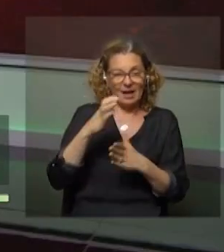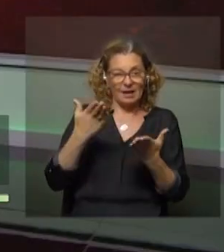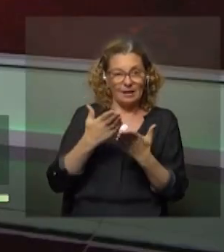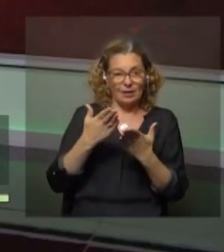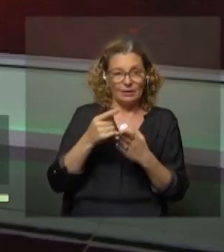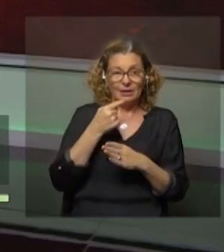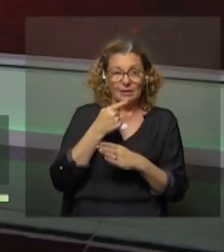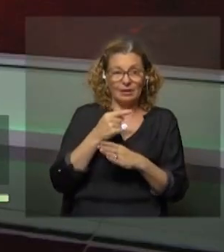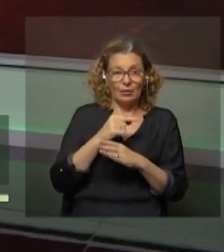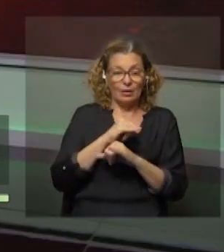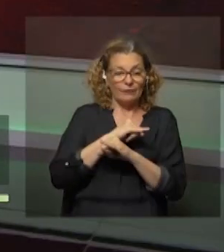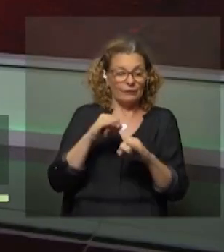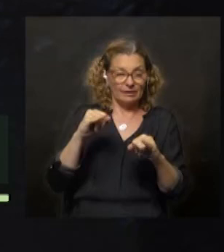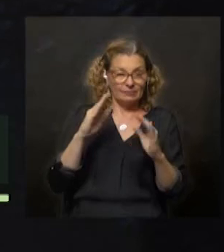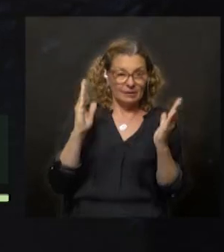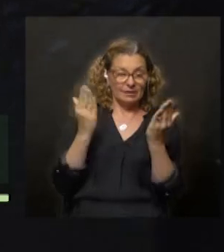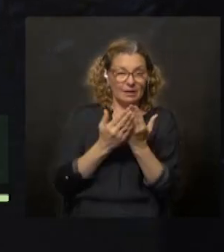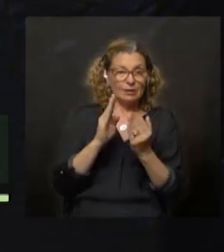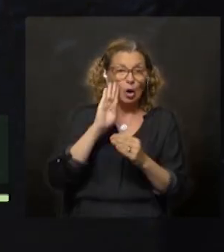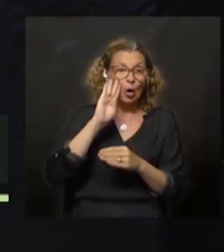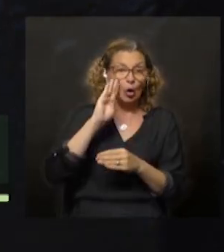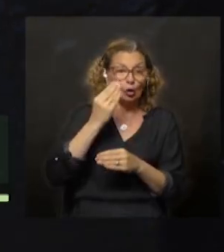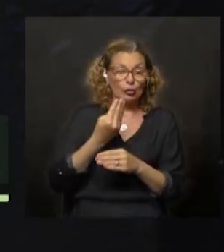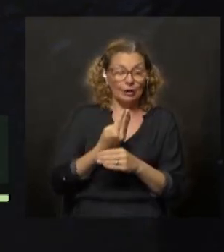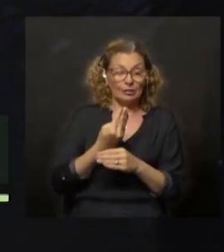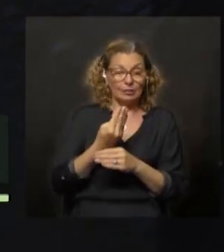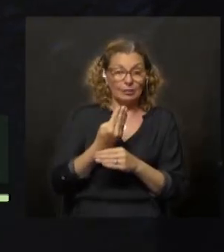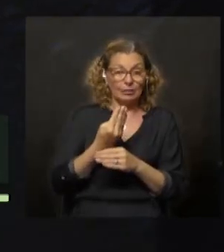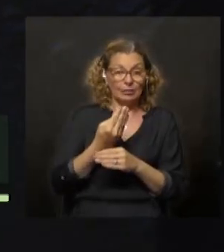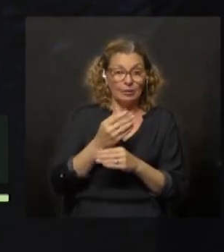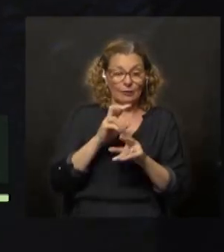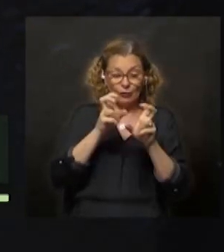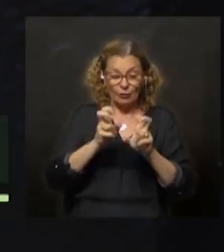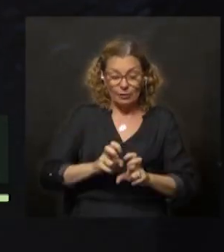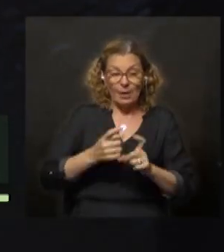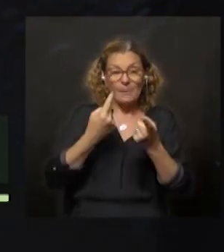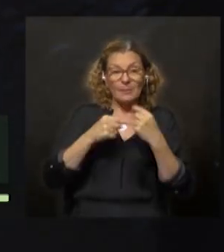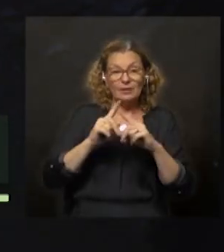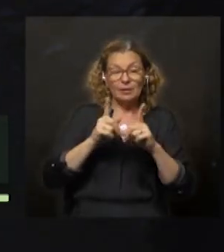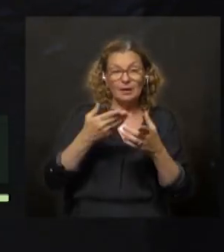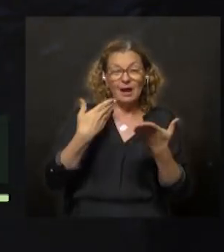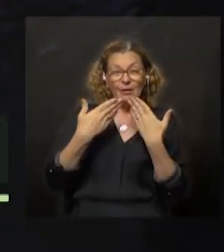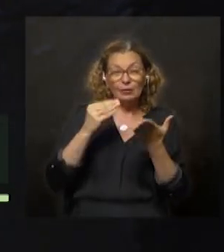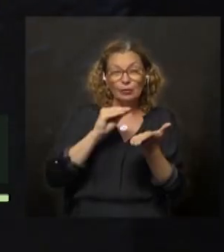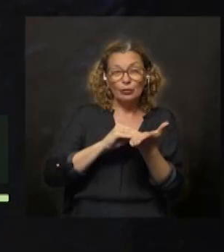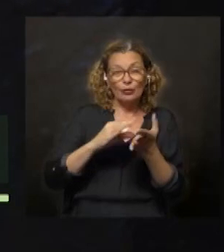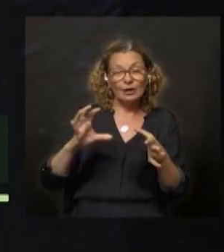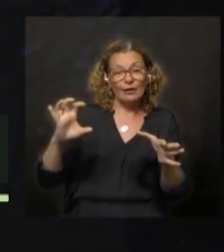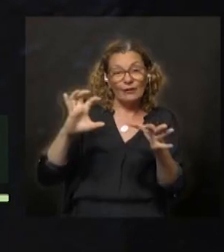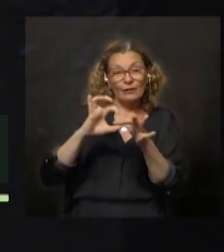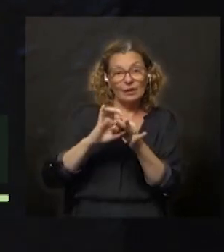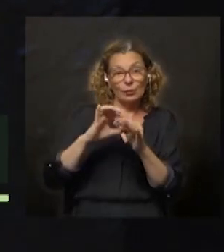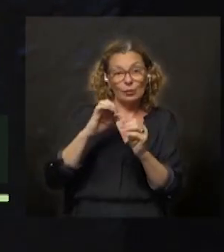el mismo dijo que he dejado operar reconociendo la el espionaje pero también hablando sobre los vínculos